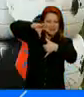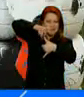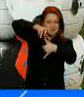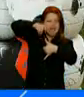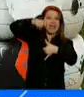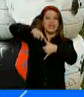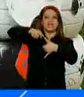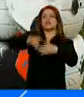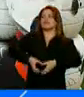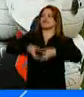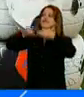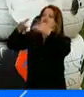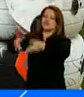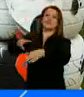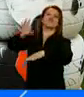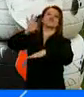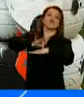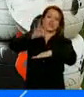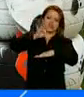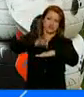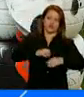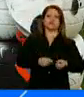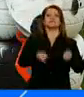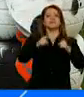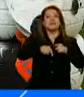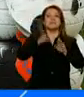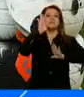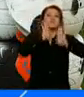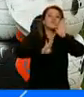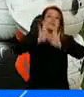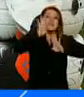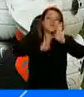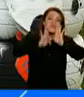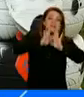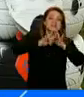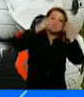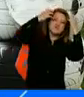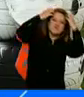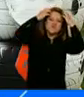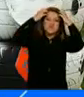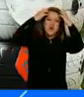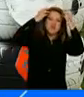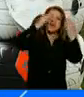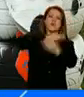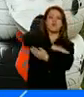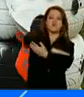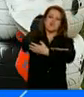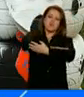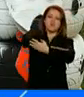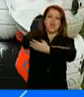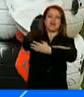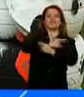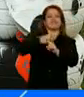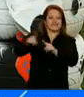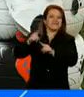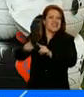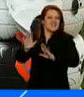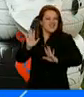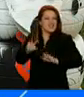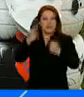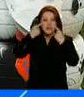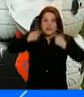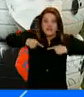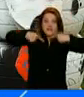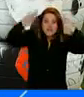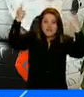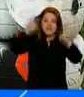fundaciones. Les damos vida a través de unos personajes que le gustan a la sociedad, en este caso pues Angry Birds, los Minions,